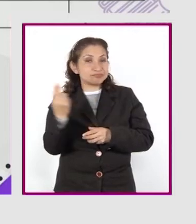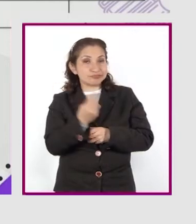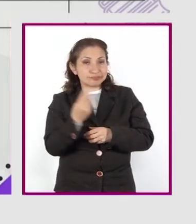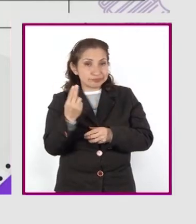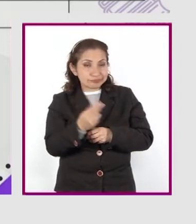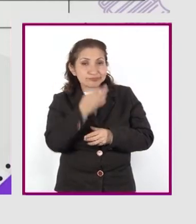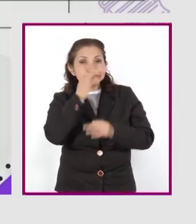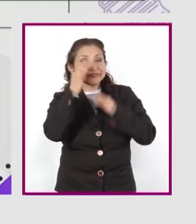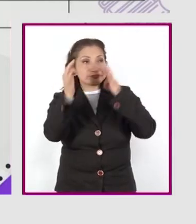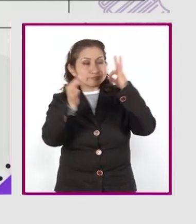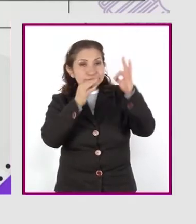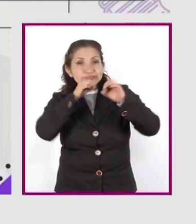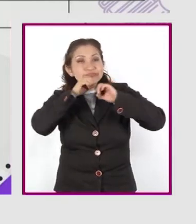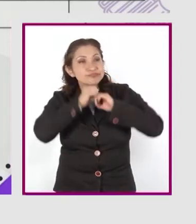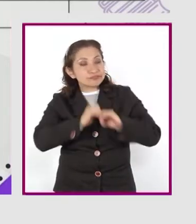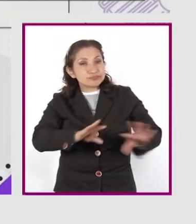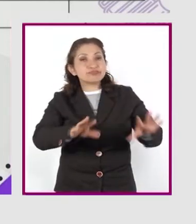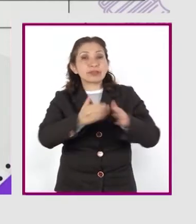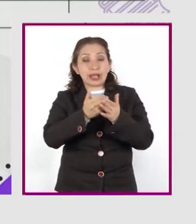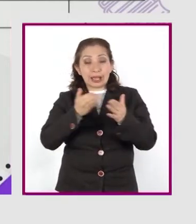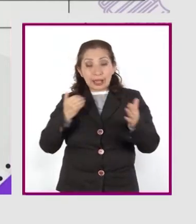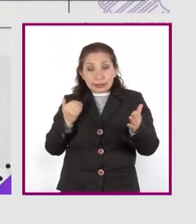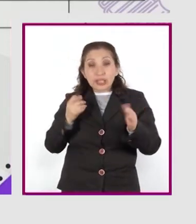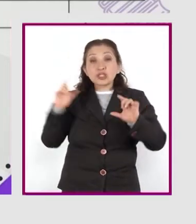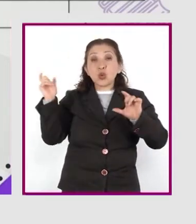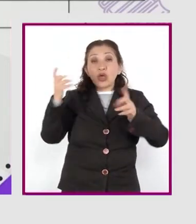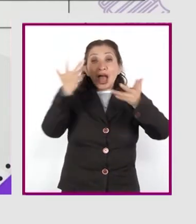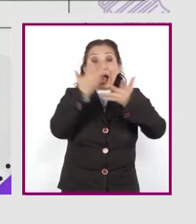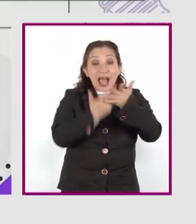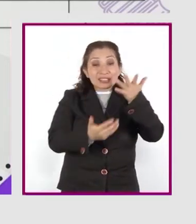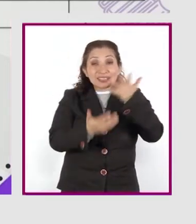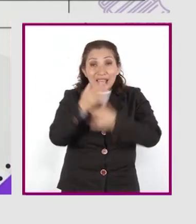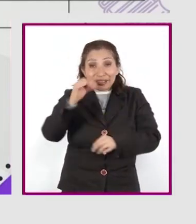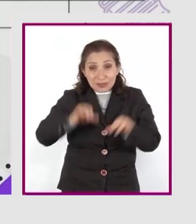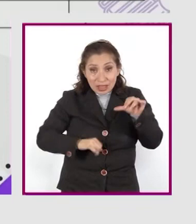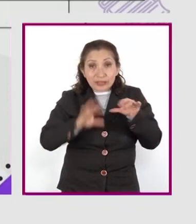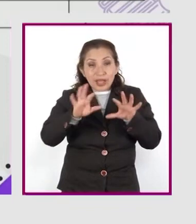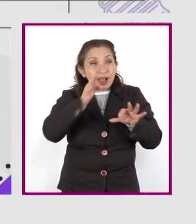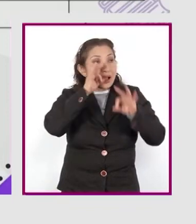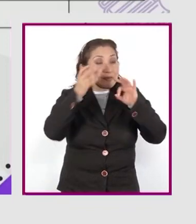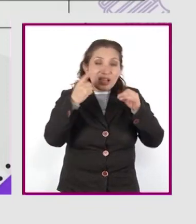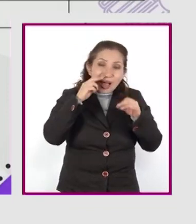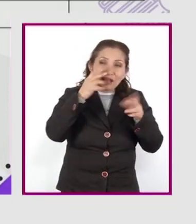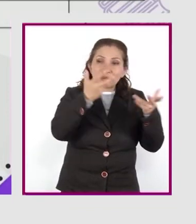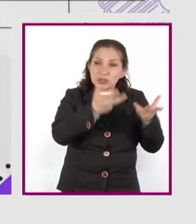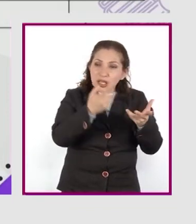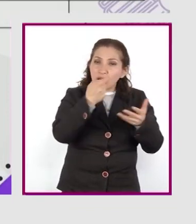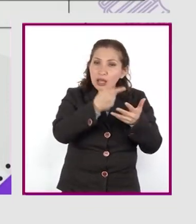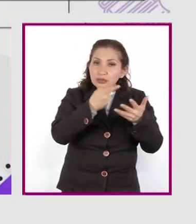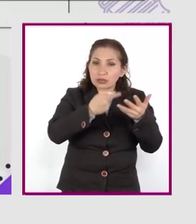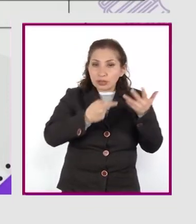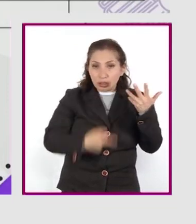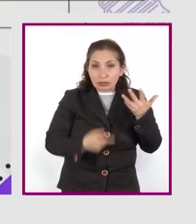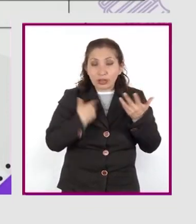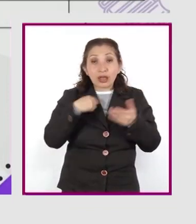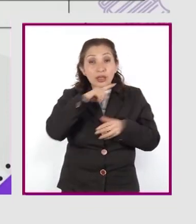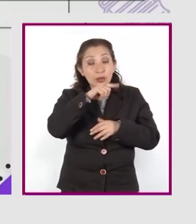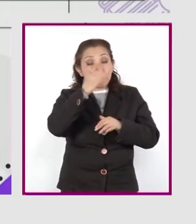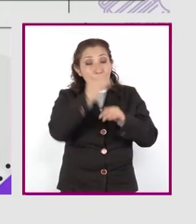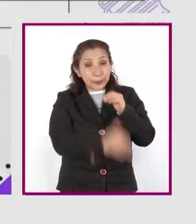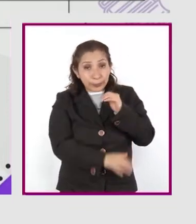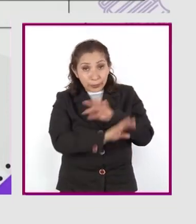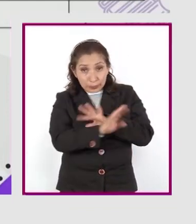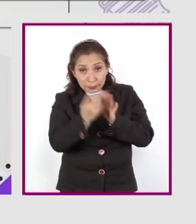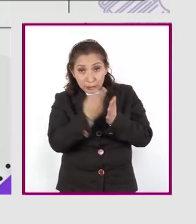conveniente difundirlo previo y durante el desarrollo de las acciones. Evaluación y resultados.